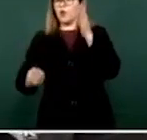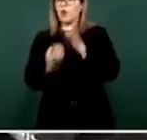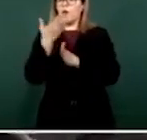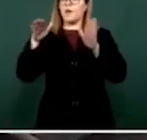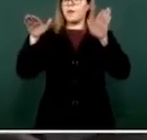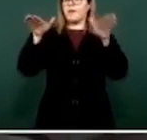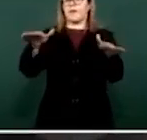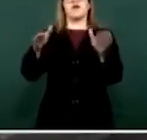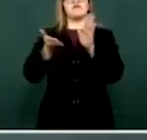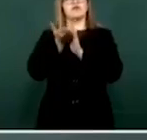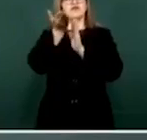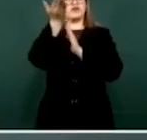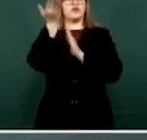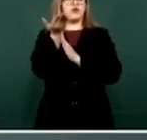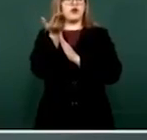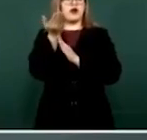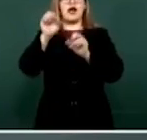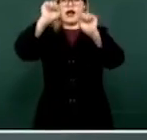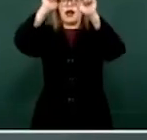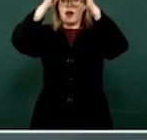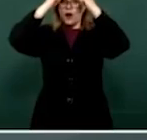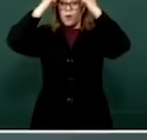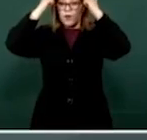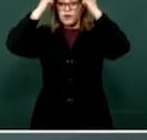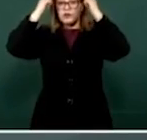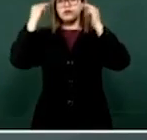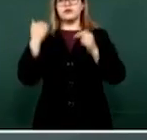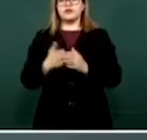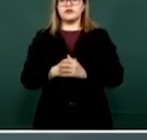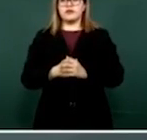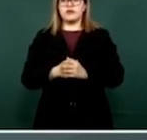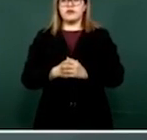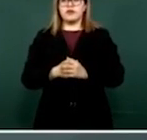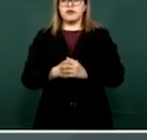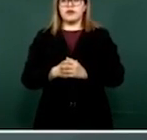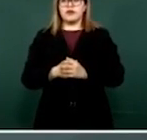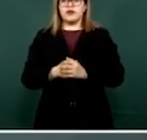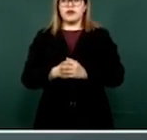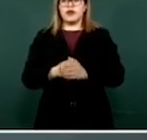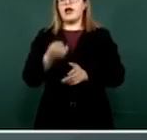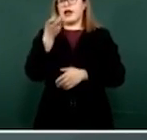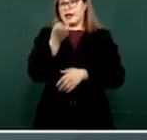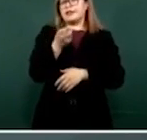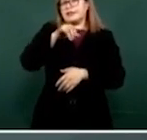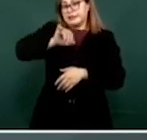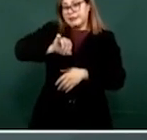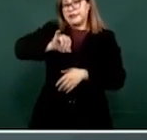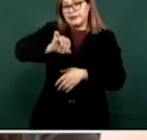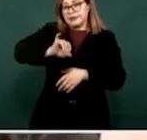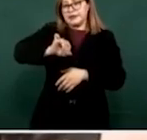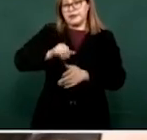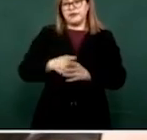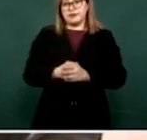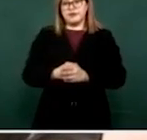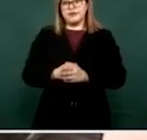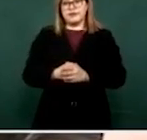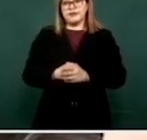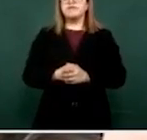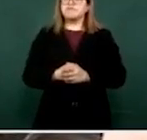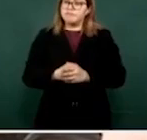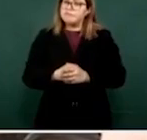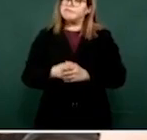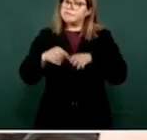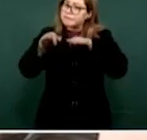aeropuerto en la Huasteca. Entonces, sí, estamos trabajando.